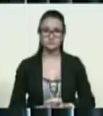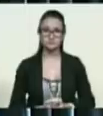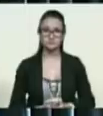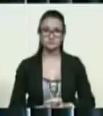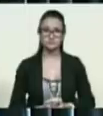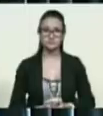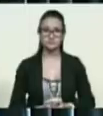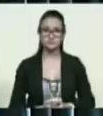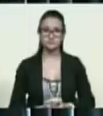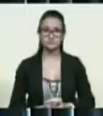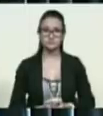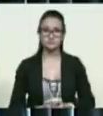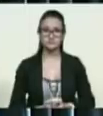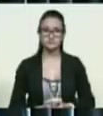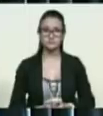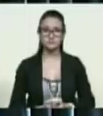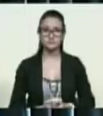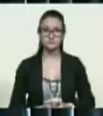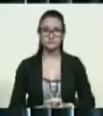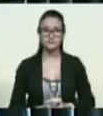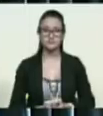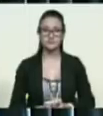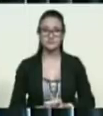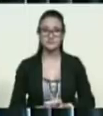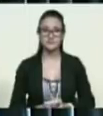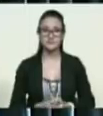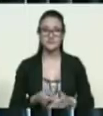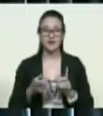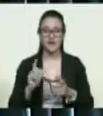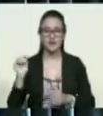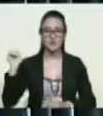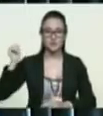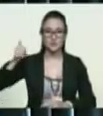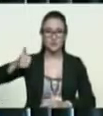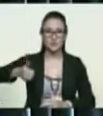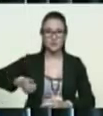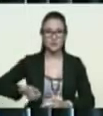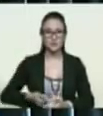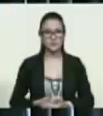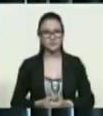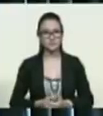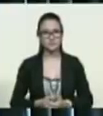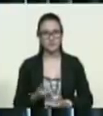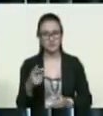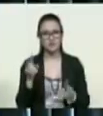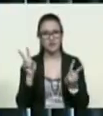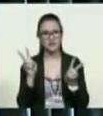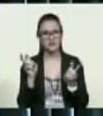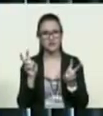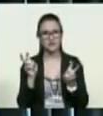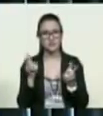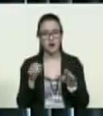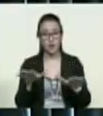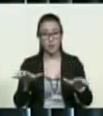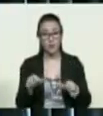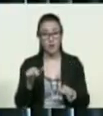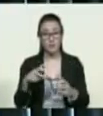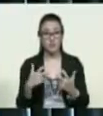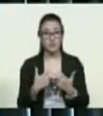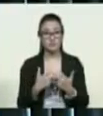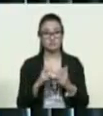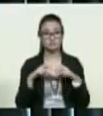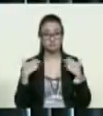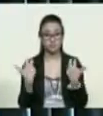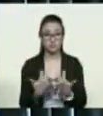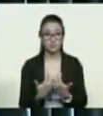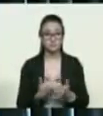cayó el pelo antes de estar en estas lides, pero ya yo tengo algún tiempo en esta para que usted me saque del tema para el cual convocamos a esta rueda de prensa.